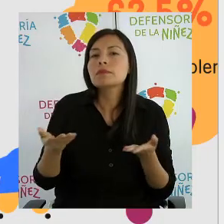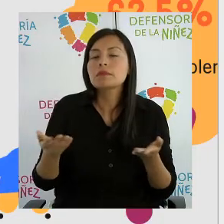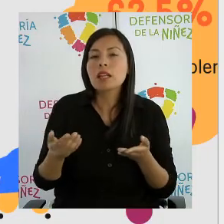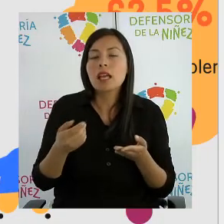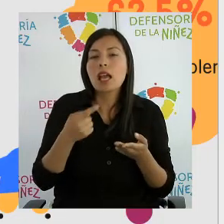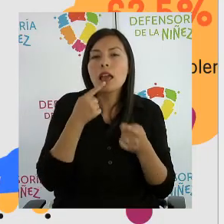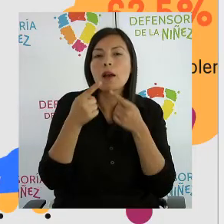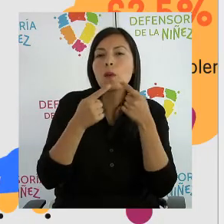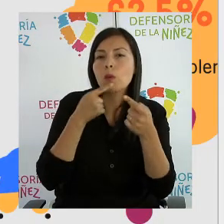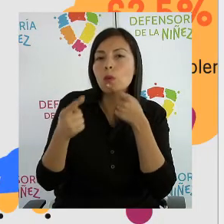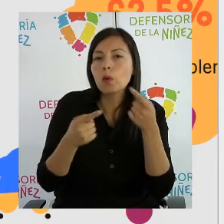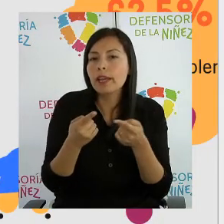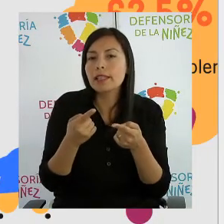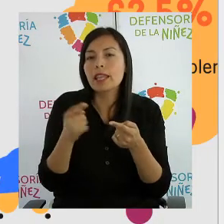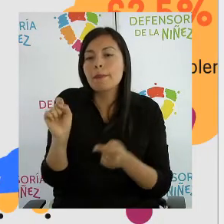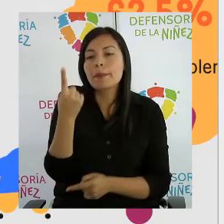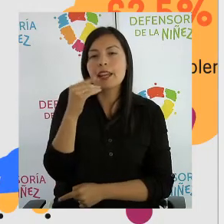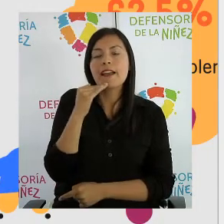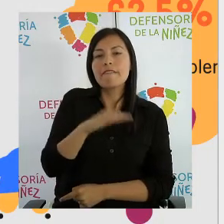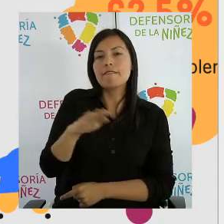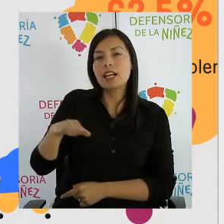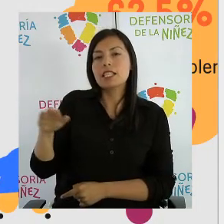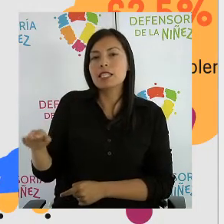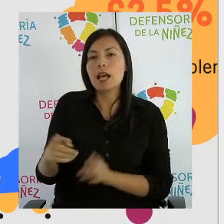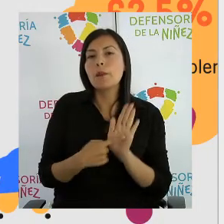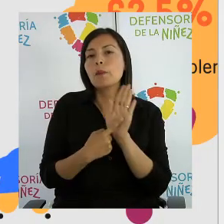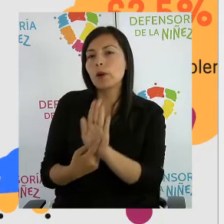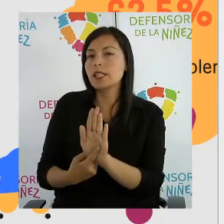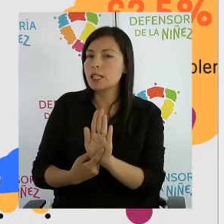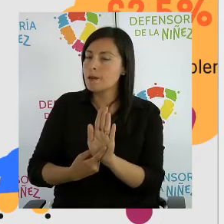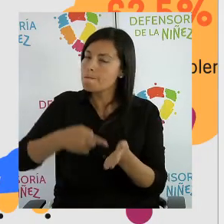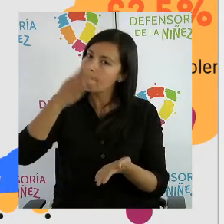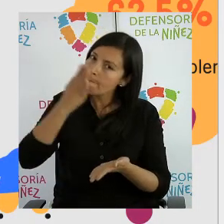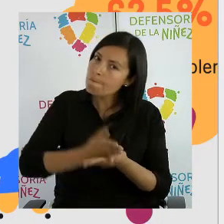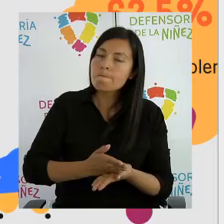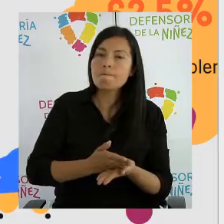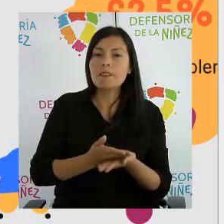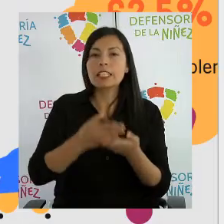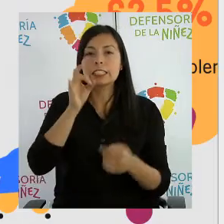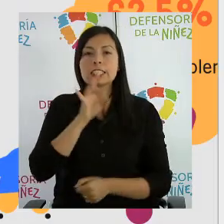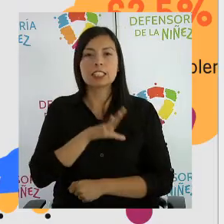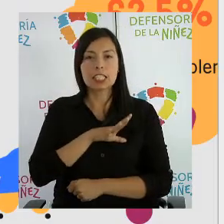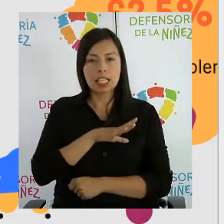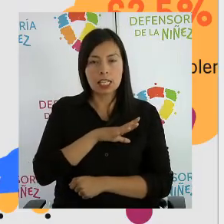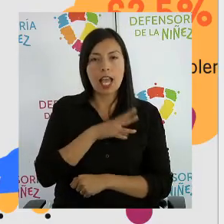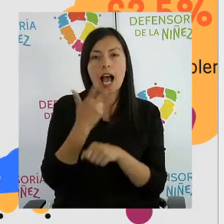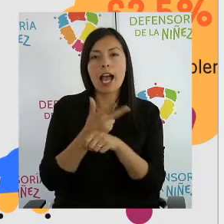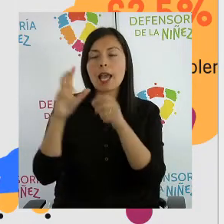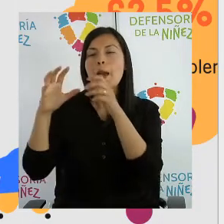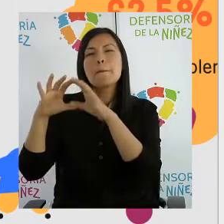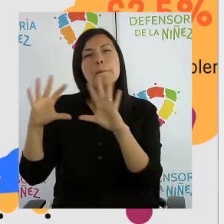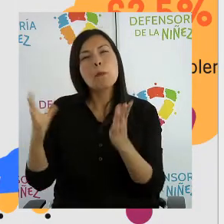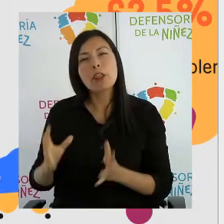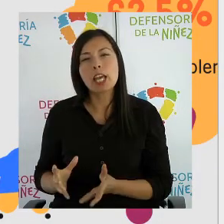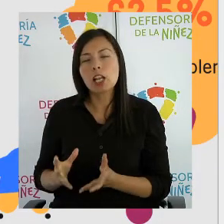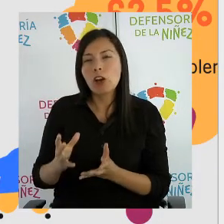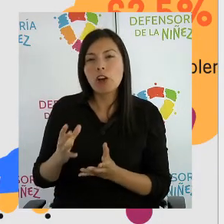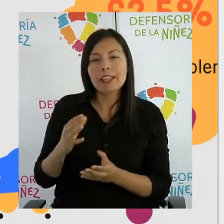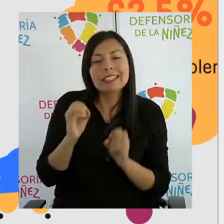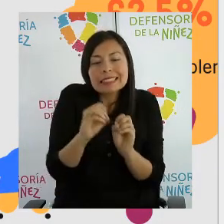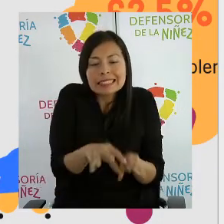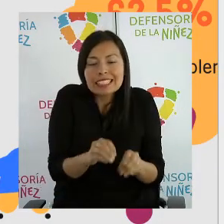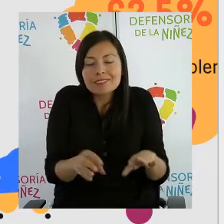encuesta longitudinal de primera infancia revela de manera muy categórica que en Chile, desafortunadamente, los modelos de crianza que tenemos los